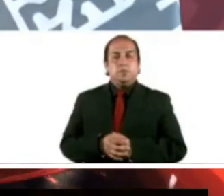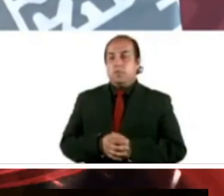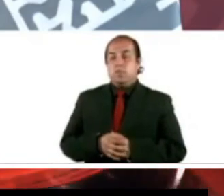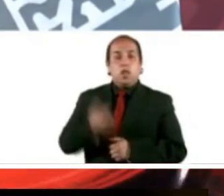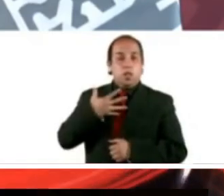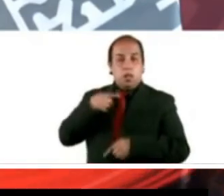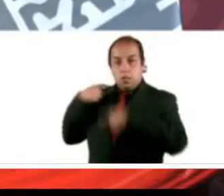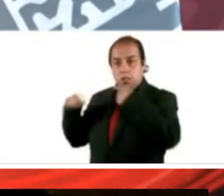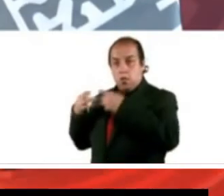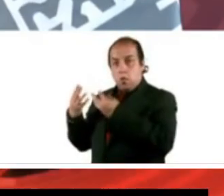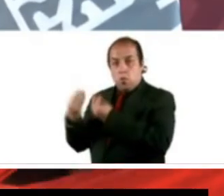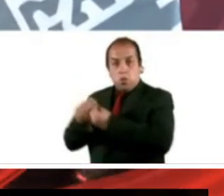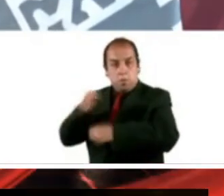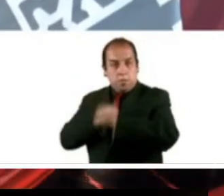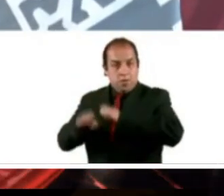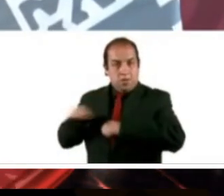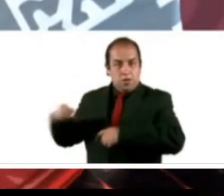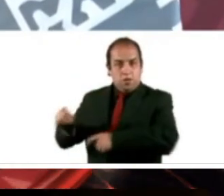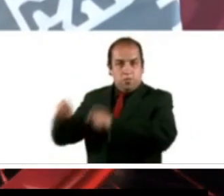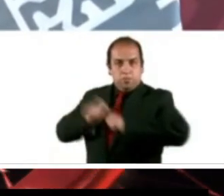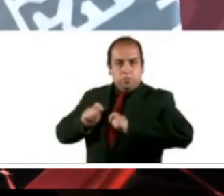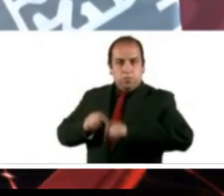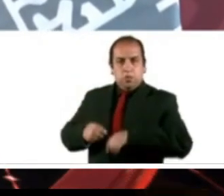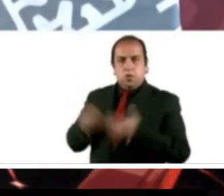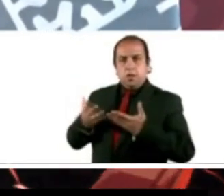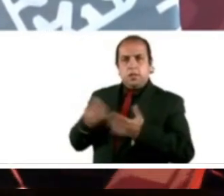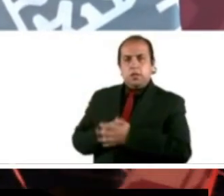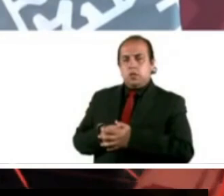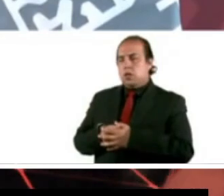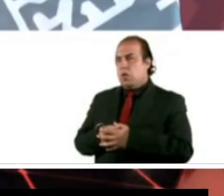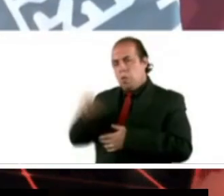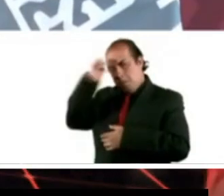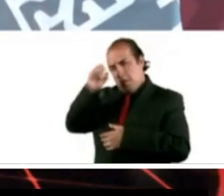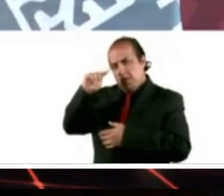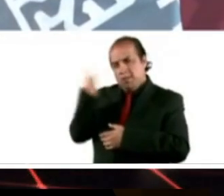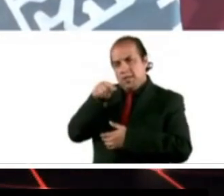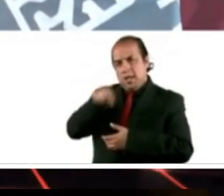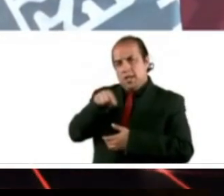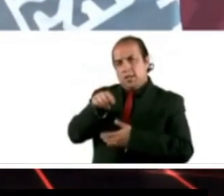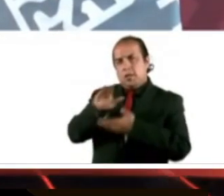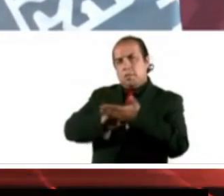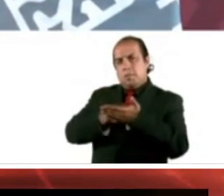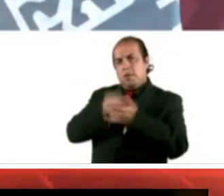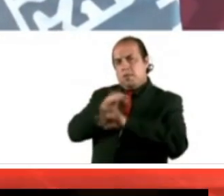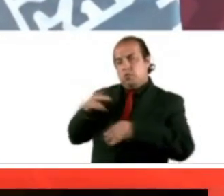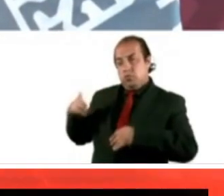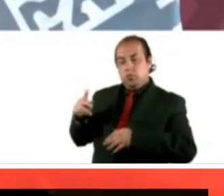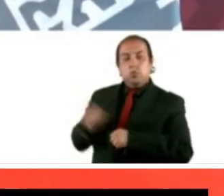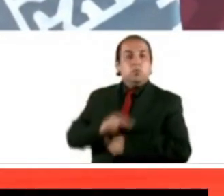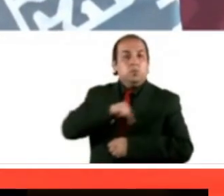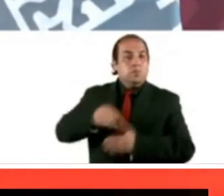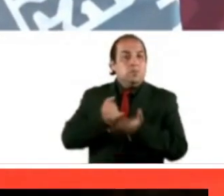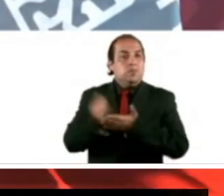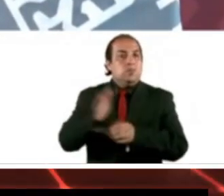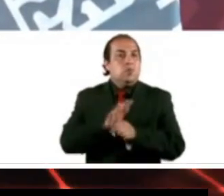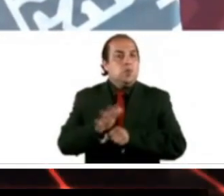empresa. Desde que entregaron se le hizo observaciones técnicas a este reporte. Entonces, lo que hemos tomado la decisión es que nosotros